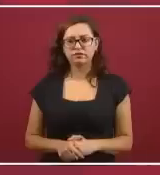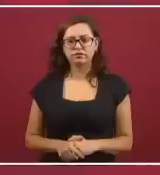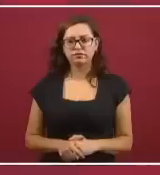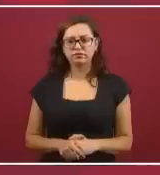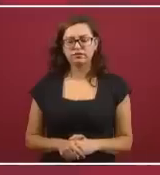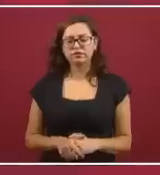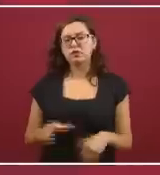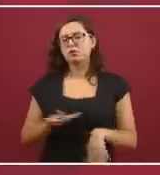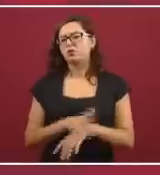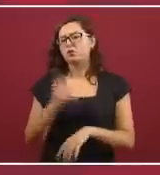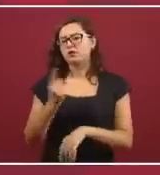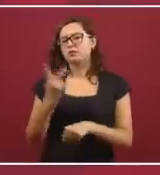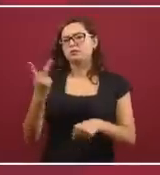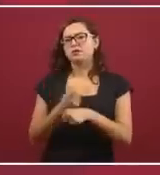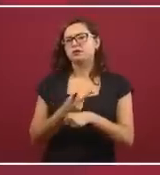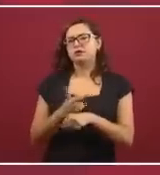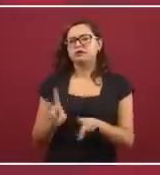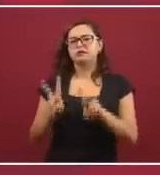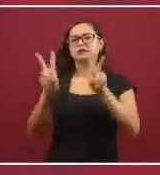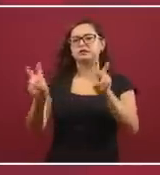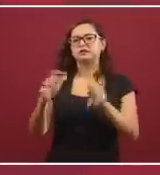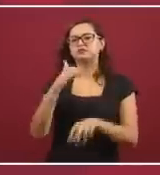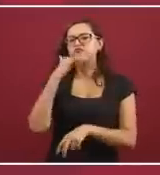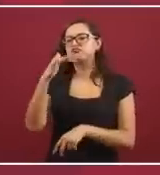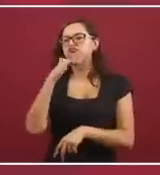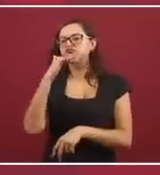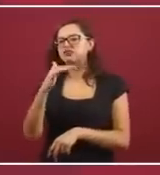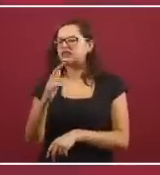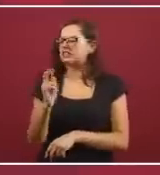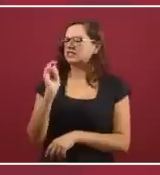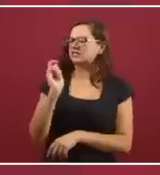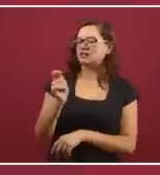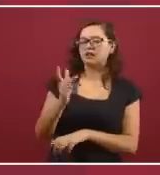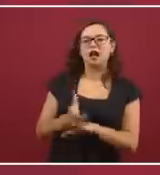se habla de corrupción se hablaba de mordida